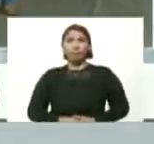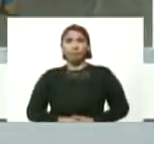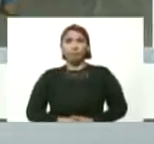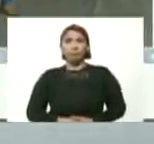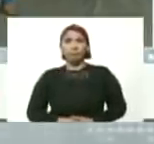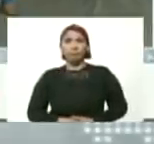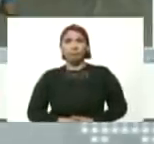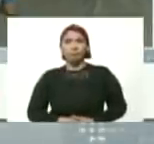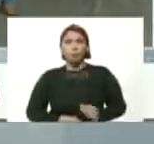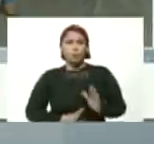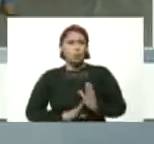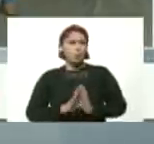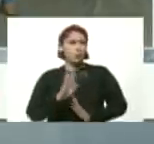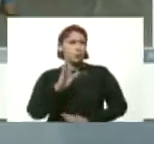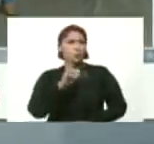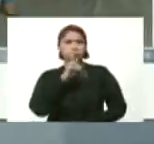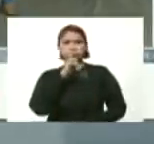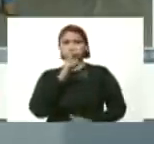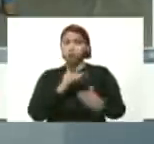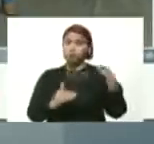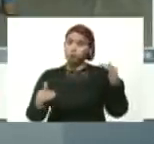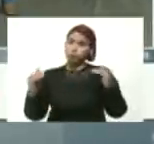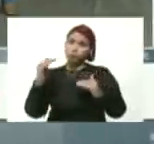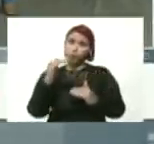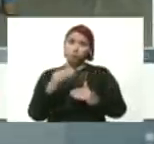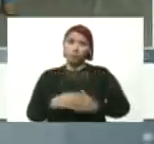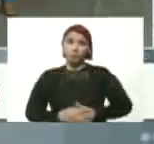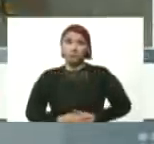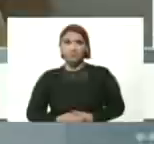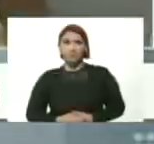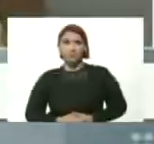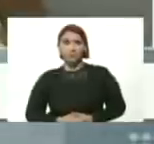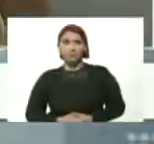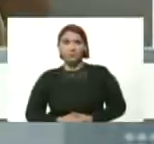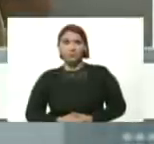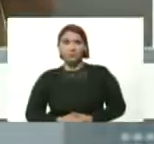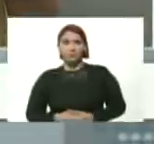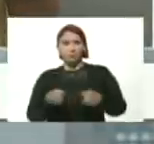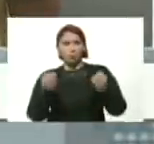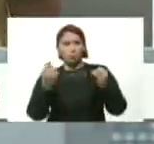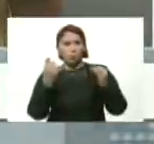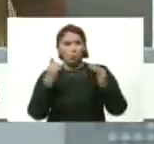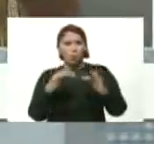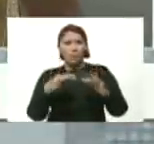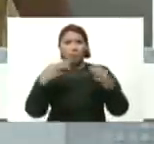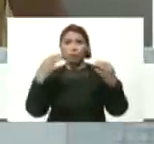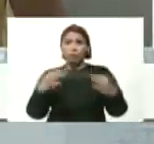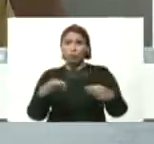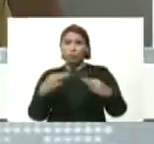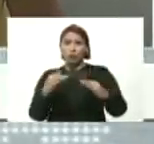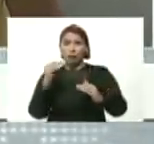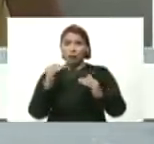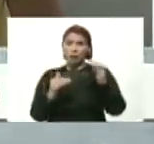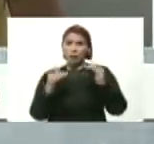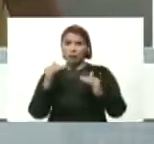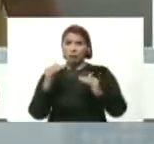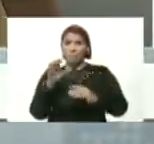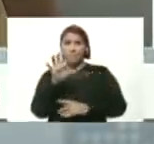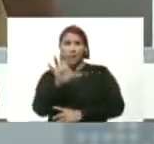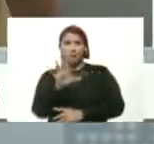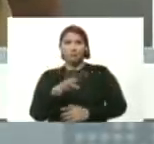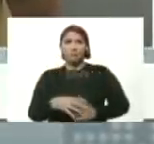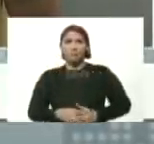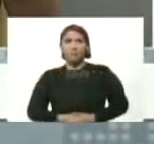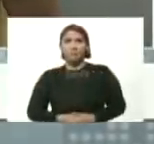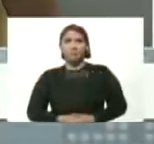un crecimiento por encima de el número normal y el promedio del país